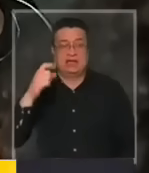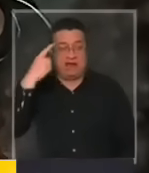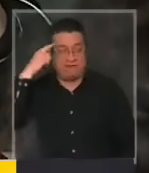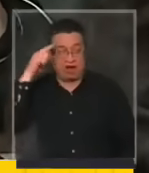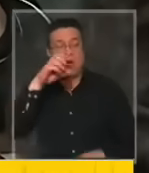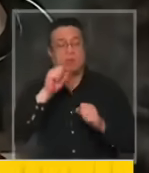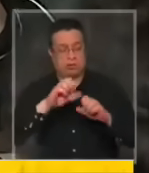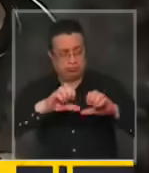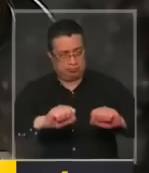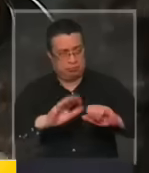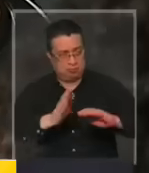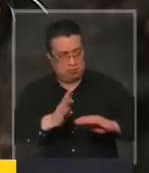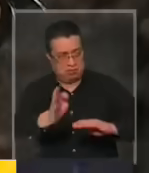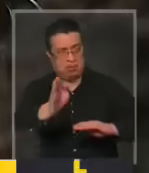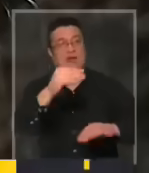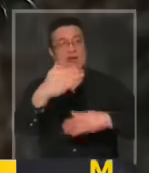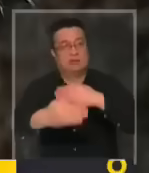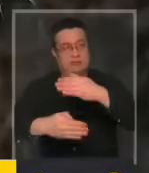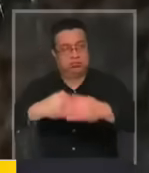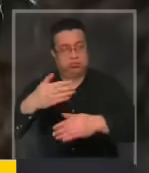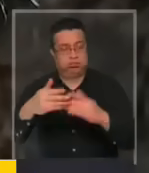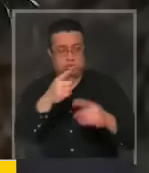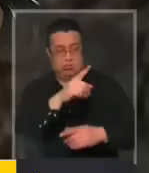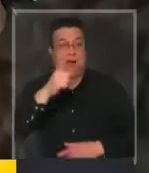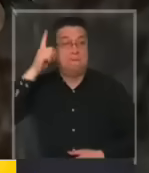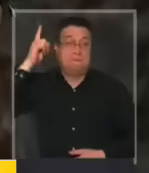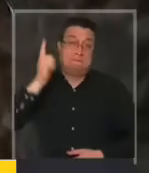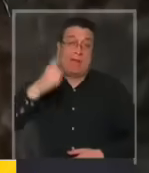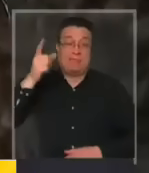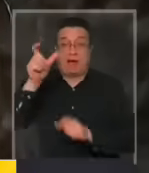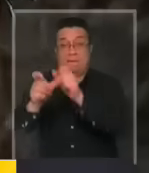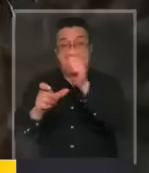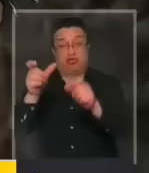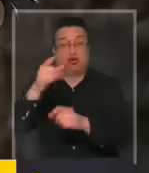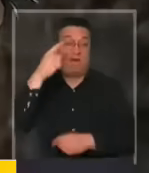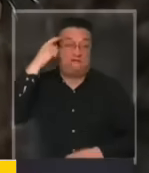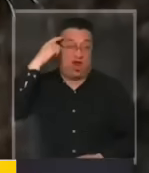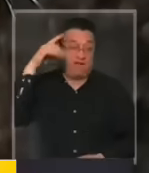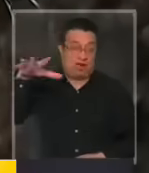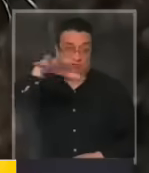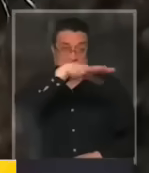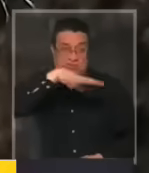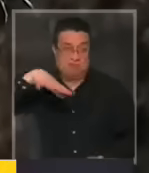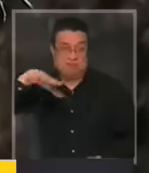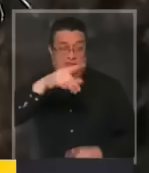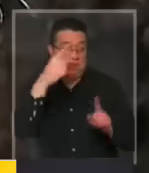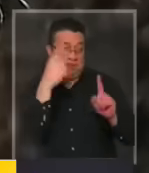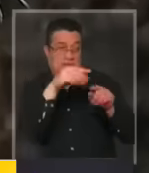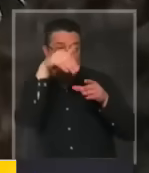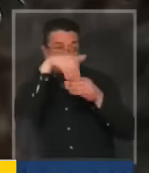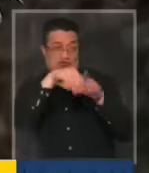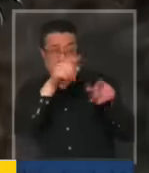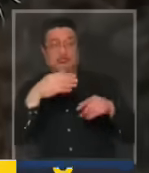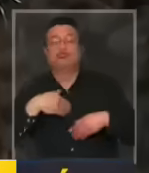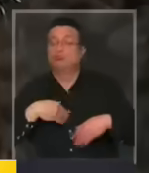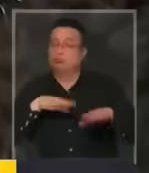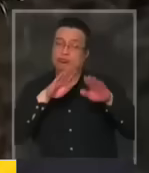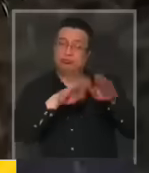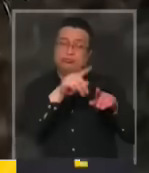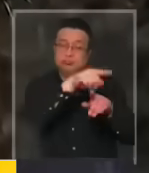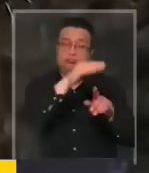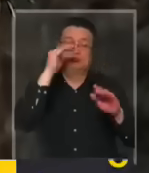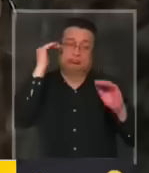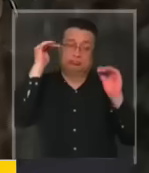adelante con el mandato que le ha entregado el pueblo boliviano. Nosotros respaldamos al actual gobierno de Bolivia de Luis Arce